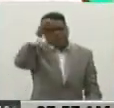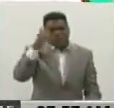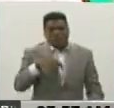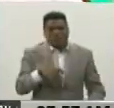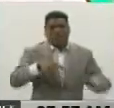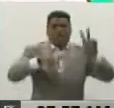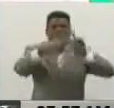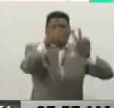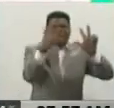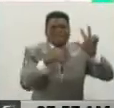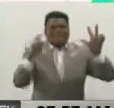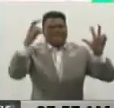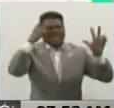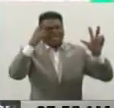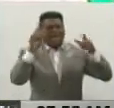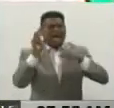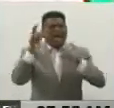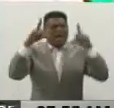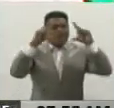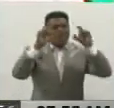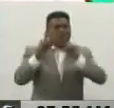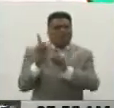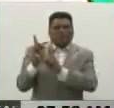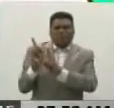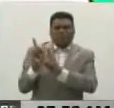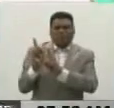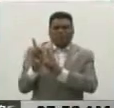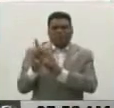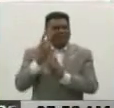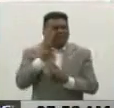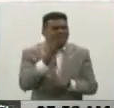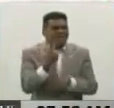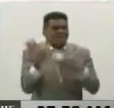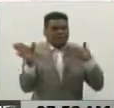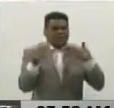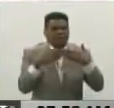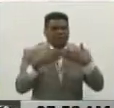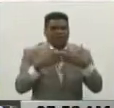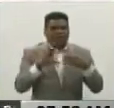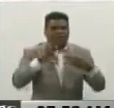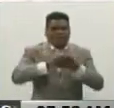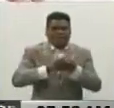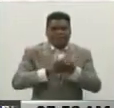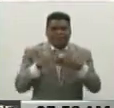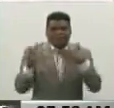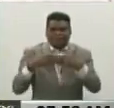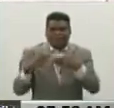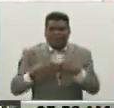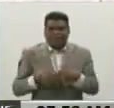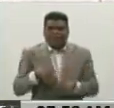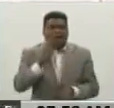3 días con esa foto que ustedes vieron ahí, era el compañero Arriaza cerrando parte del evento, pero ahí hubo, bueno,